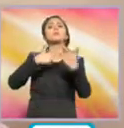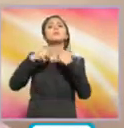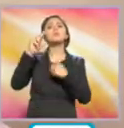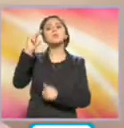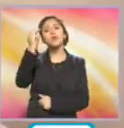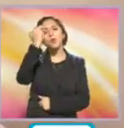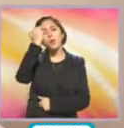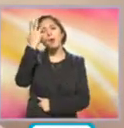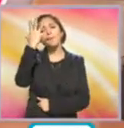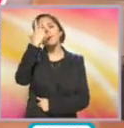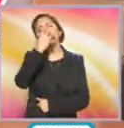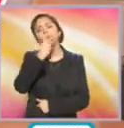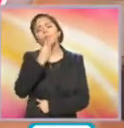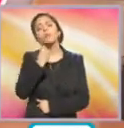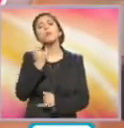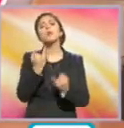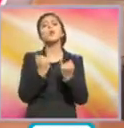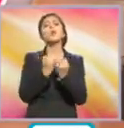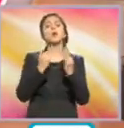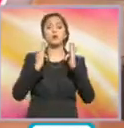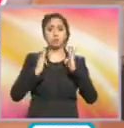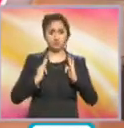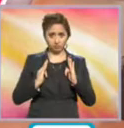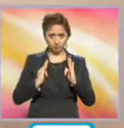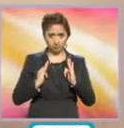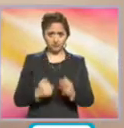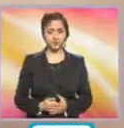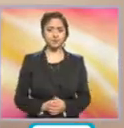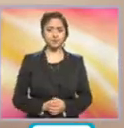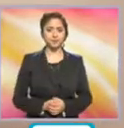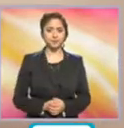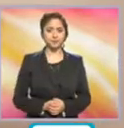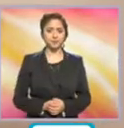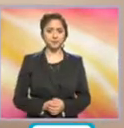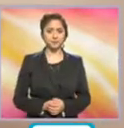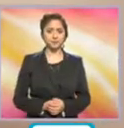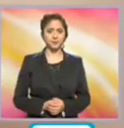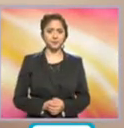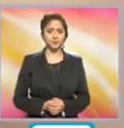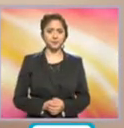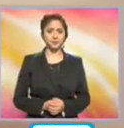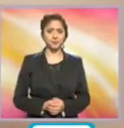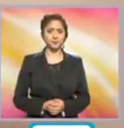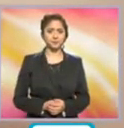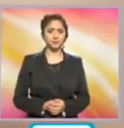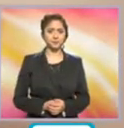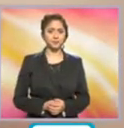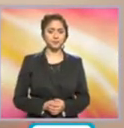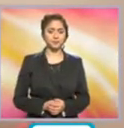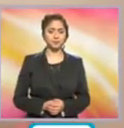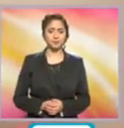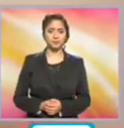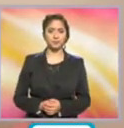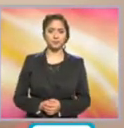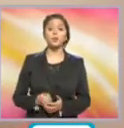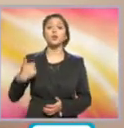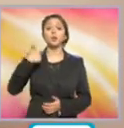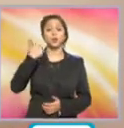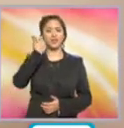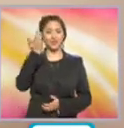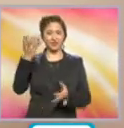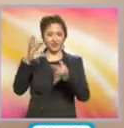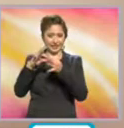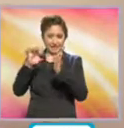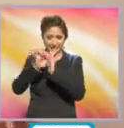la tranquilidad. Sí. Porque, ¿sabes una cosa? Les voy a comentar que cuando nosotros